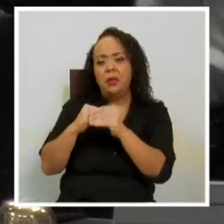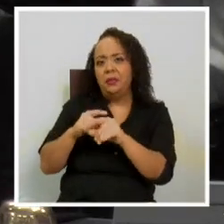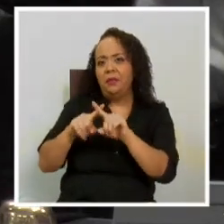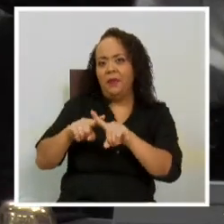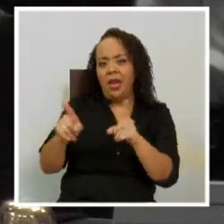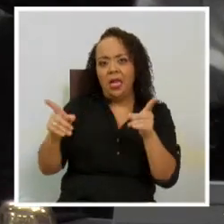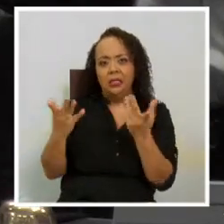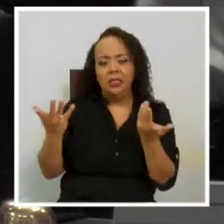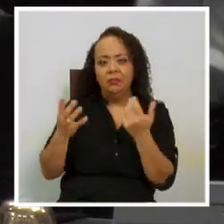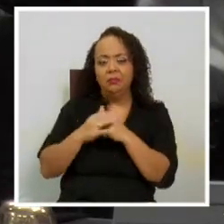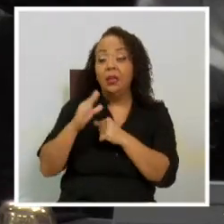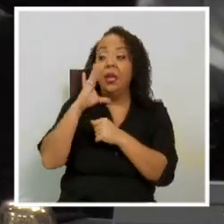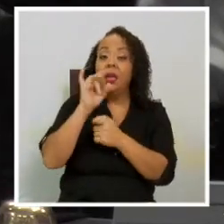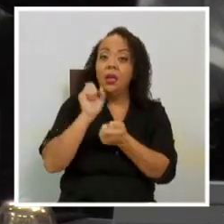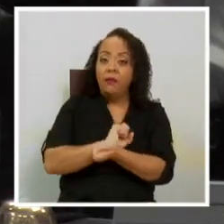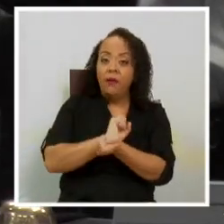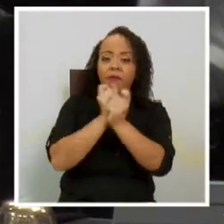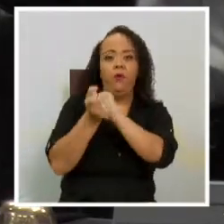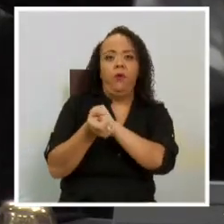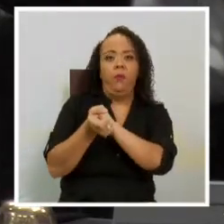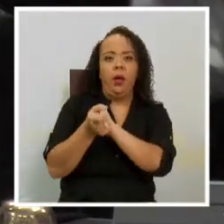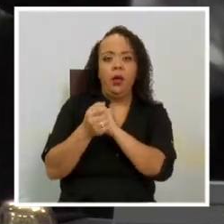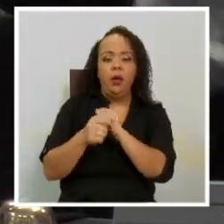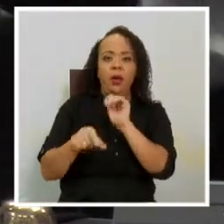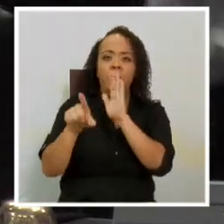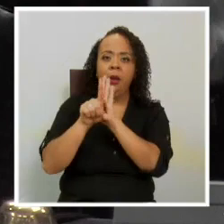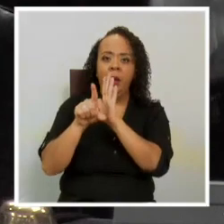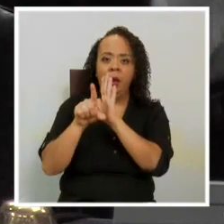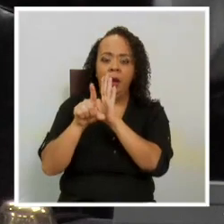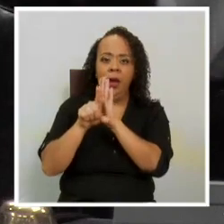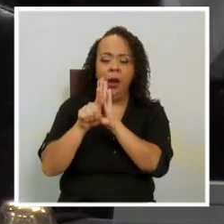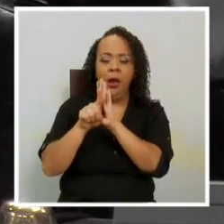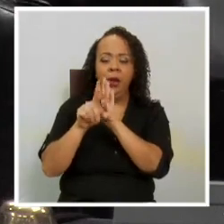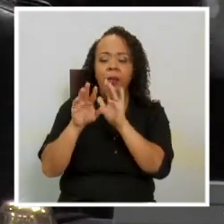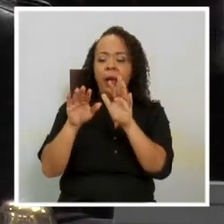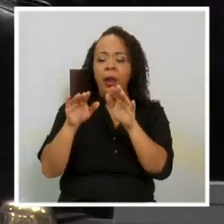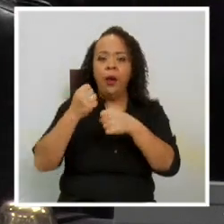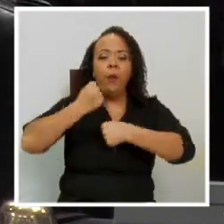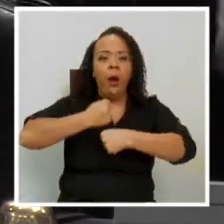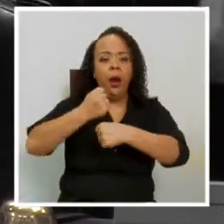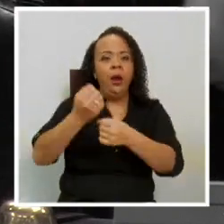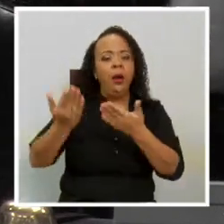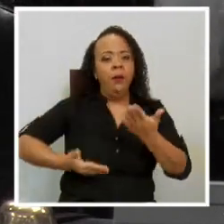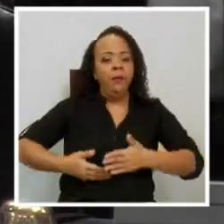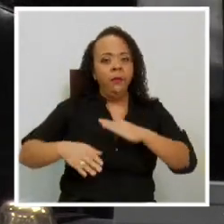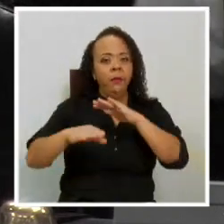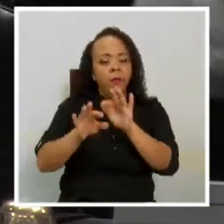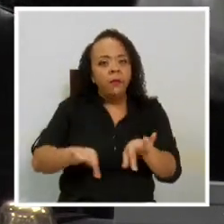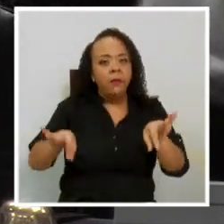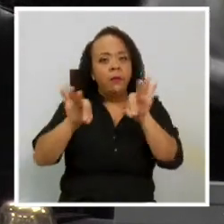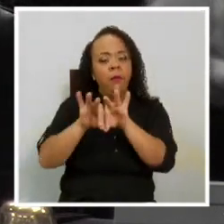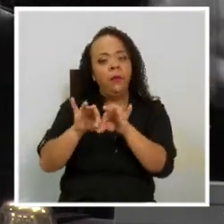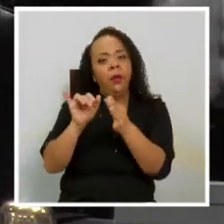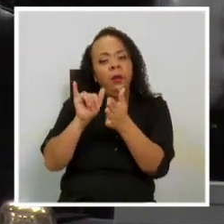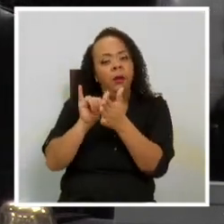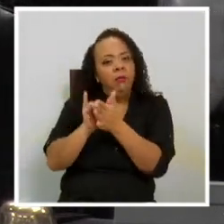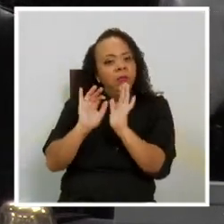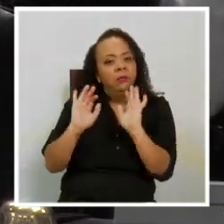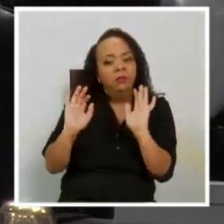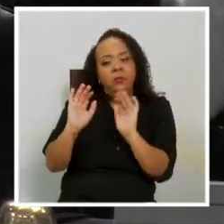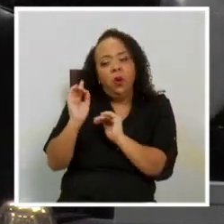público Correcto. y en la reforma a la ley a la huelga en servicios esenciales, están